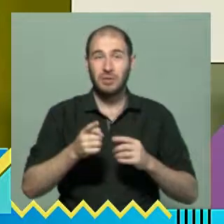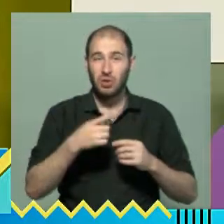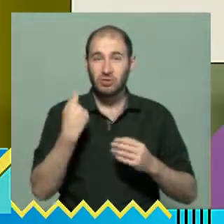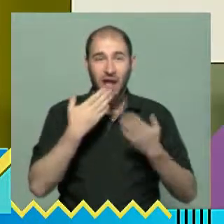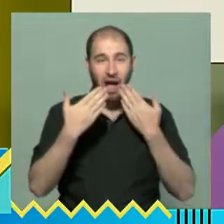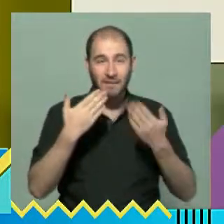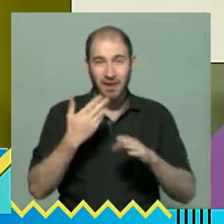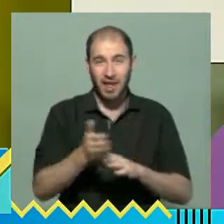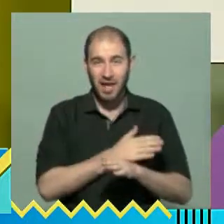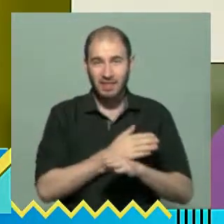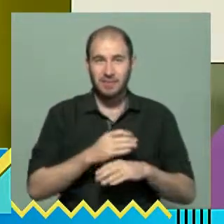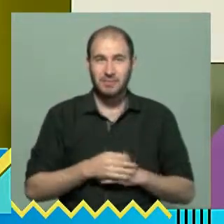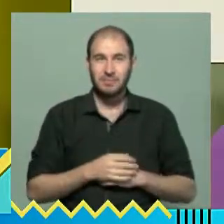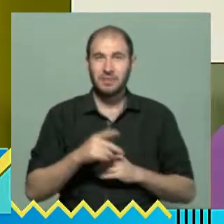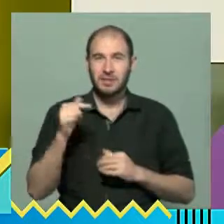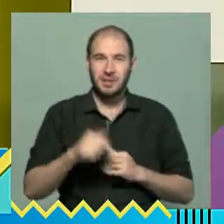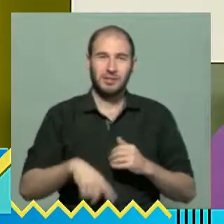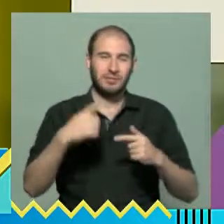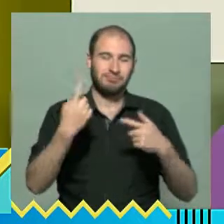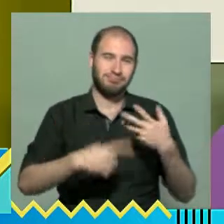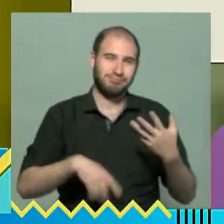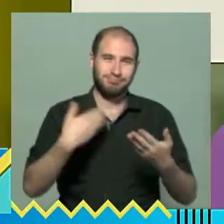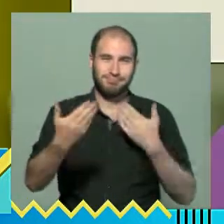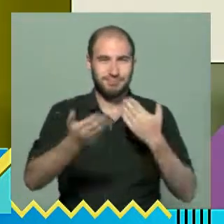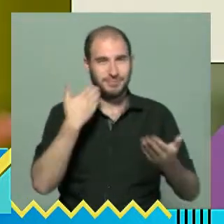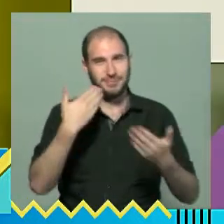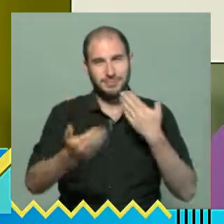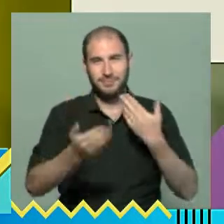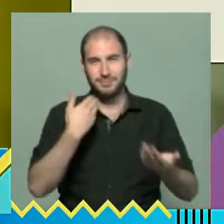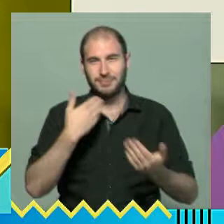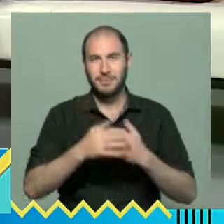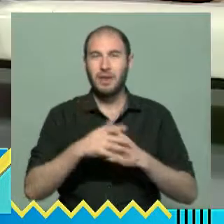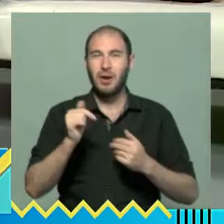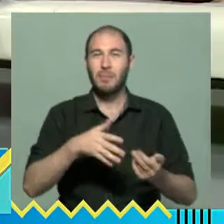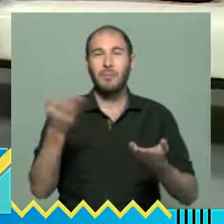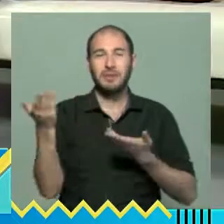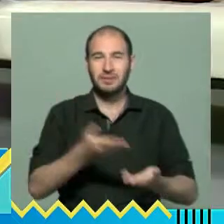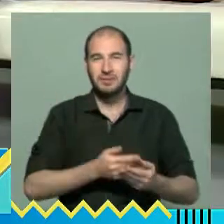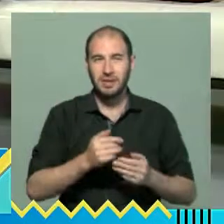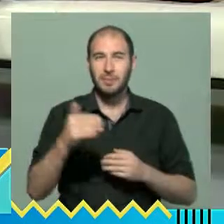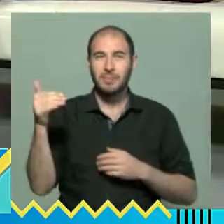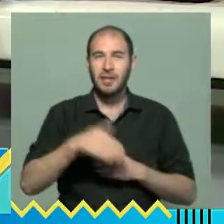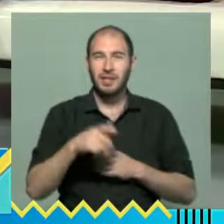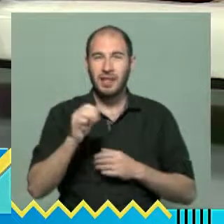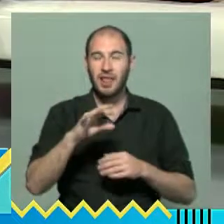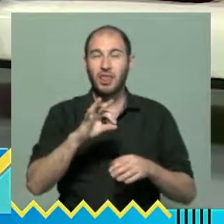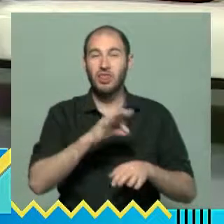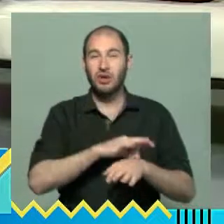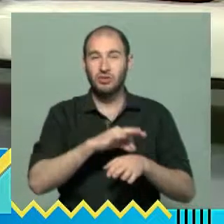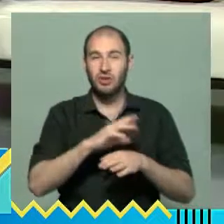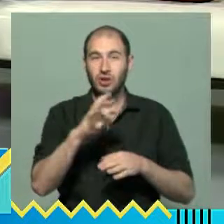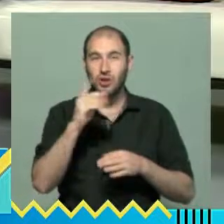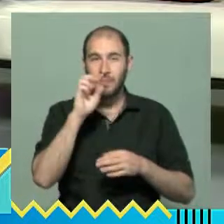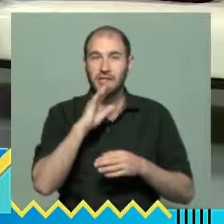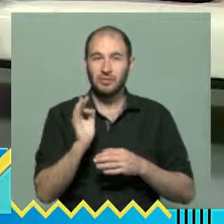estuvimos charlando con ellos antes y esto da para quedarse charlando un montón, así que voy a pasar a presentarlos. Está con nosotros el doctor